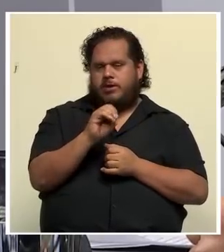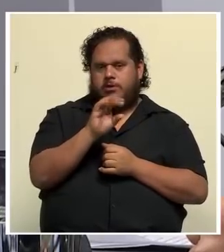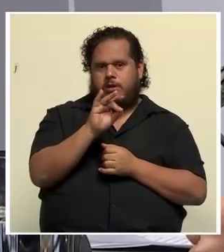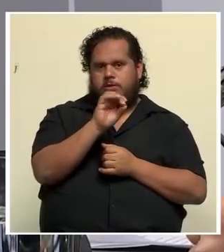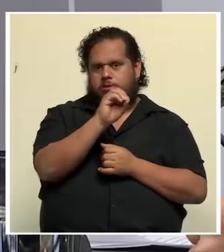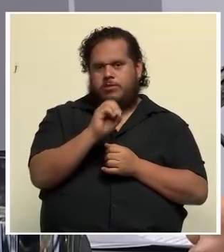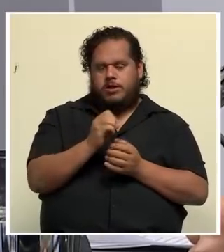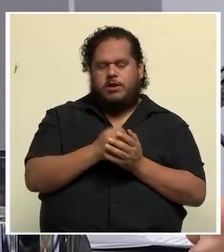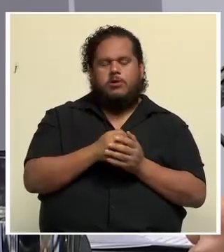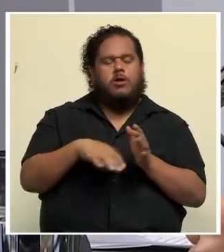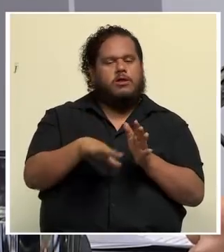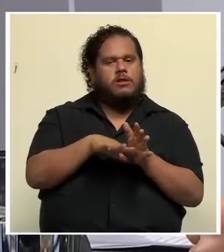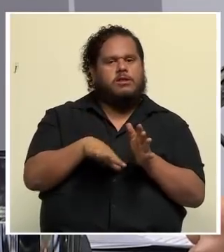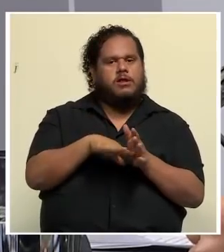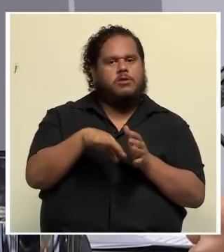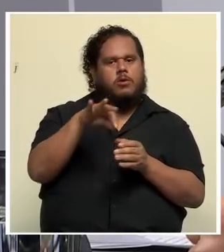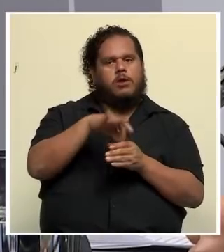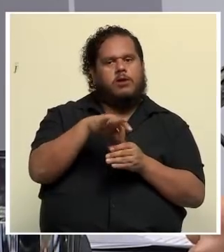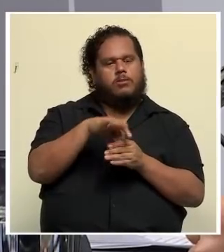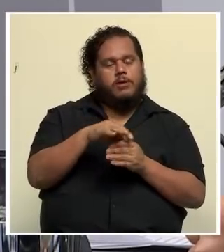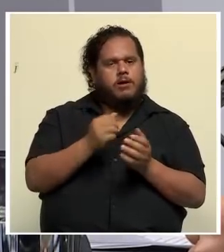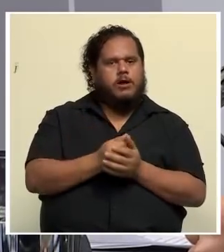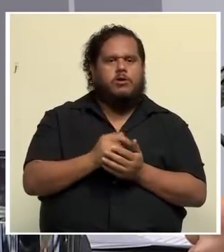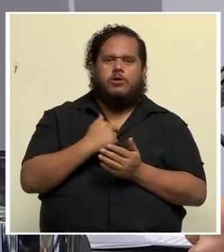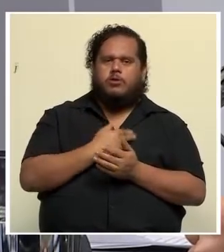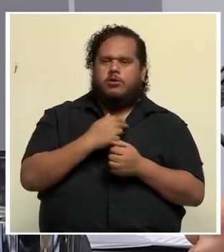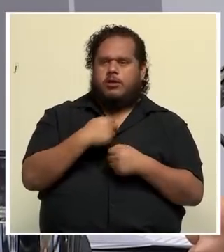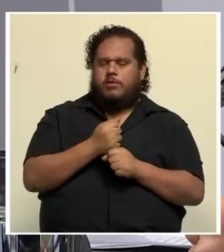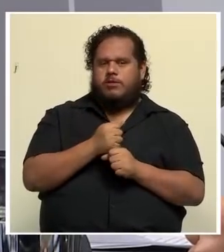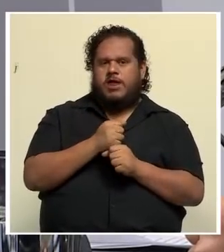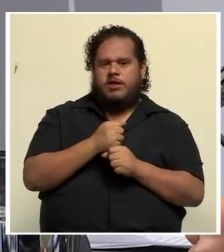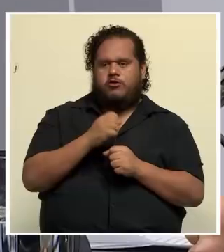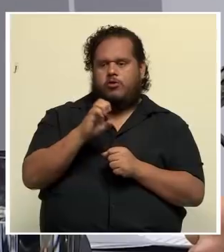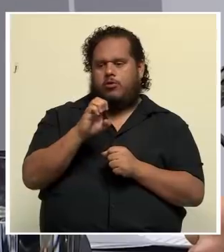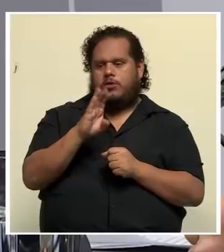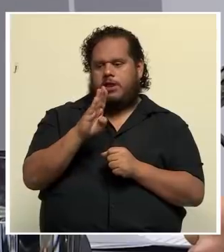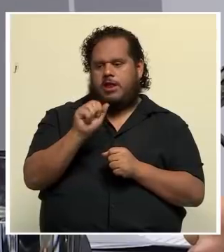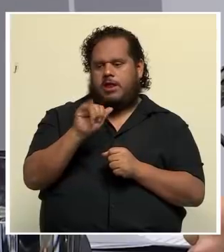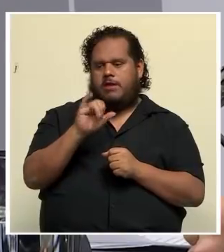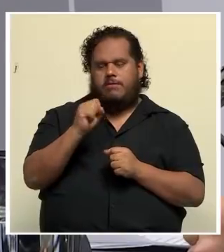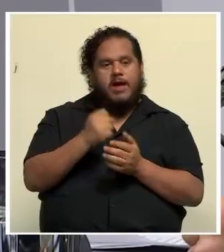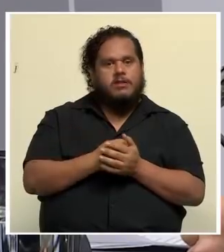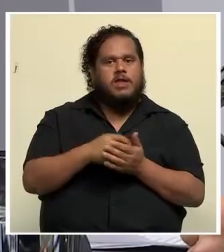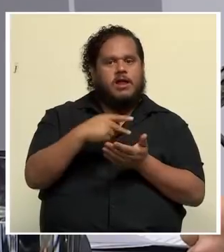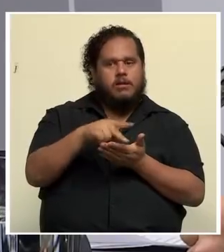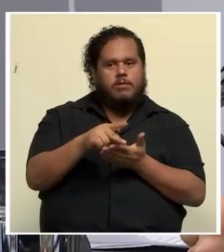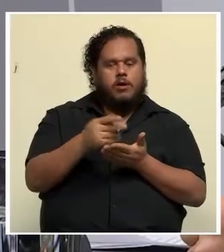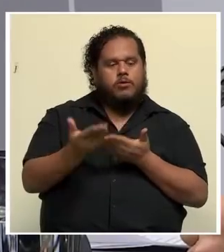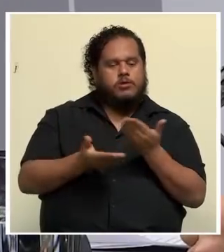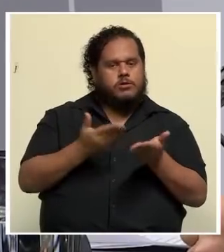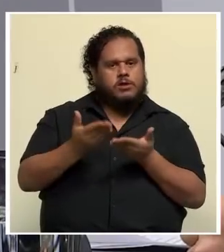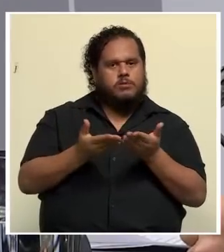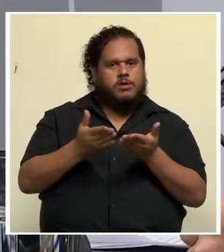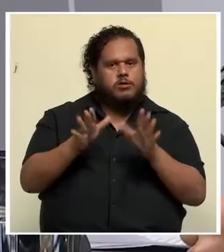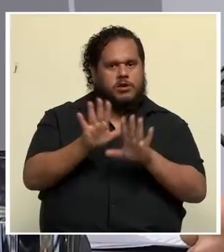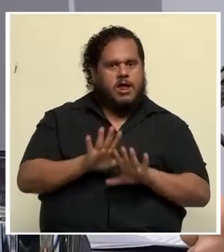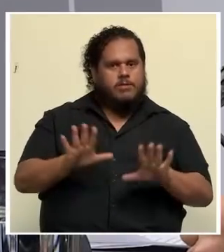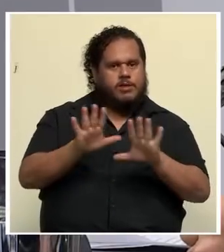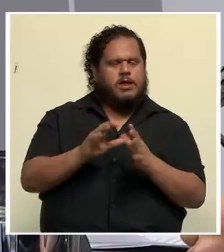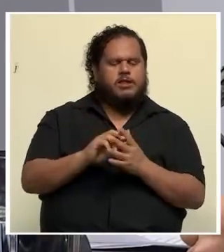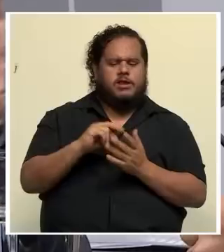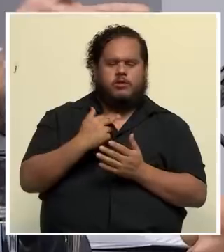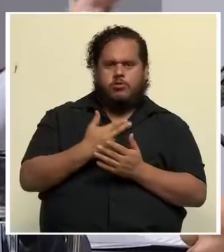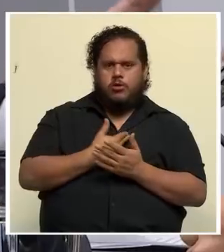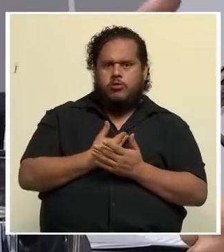8% en el sector agropecuario, que habíamos creado los EBAIS, el pago de los servicios ambientales, por los cuales acabamos